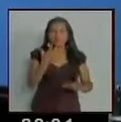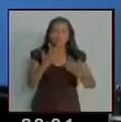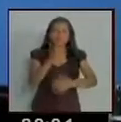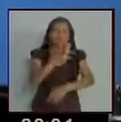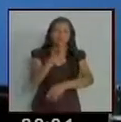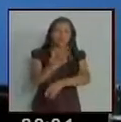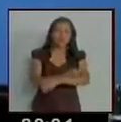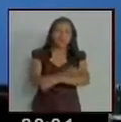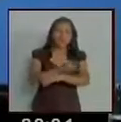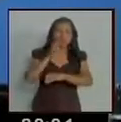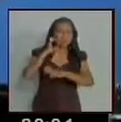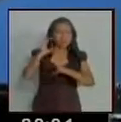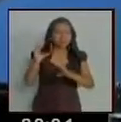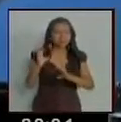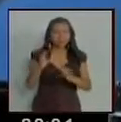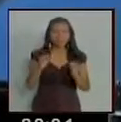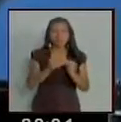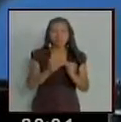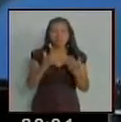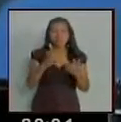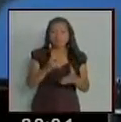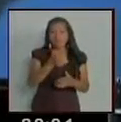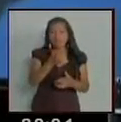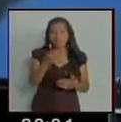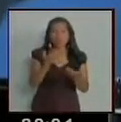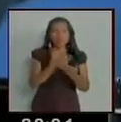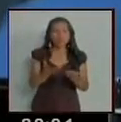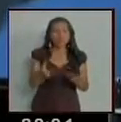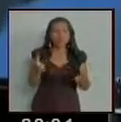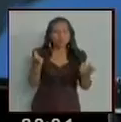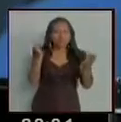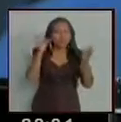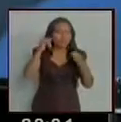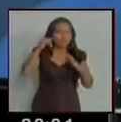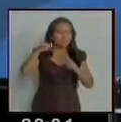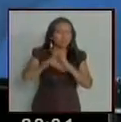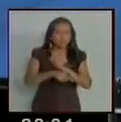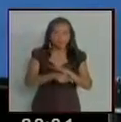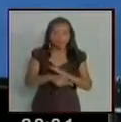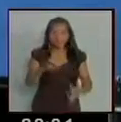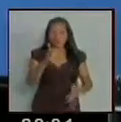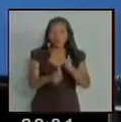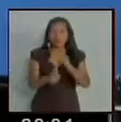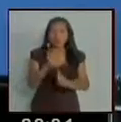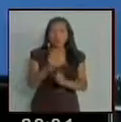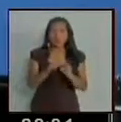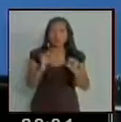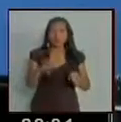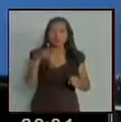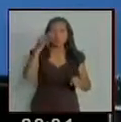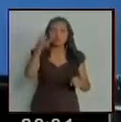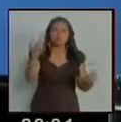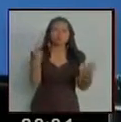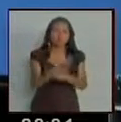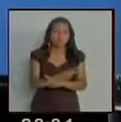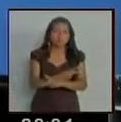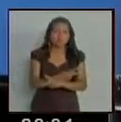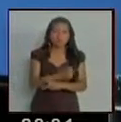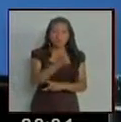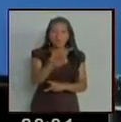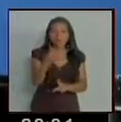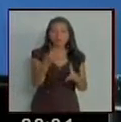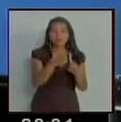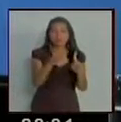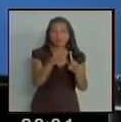ruidos o porque muchas ocasiones en él son introducidos cuerpos extraños. Las consecuencias pueden llegar a ser muy graves, desde la pérdida